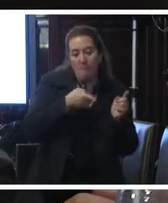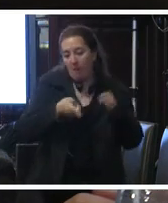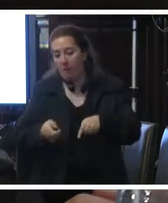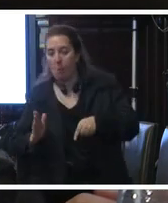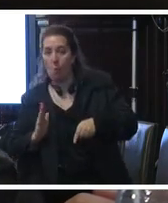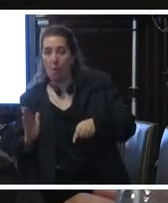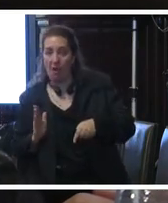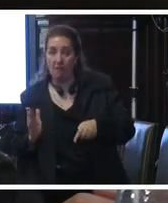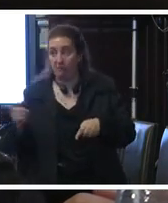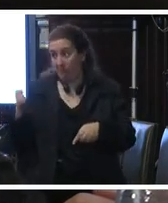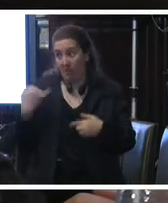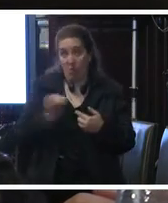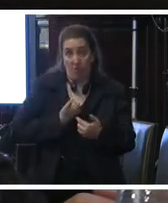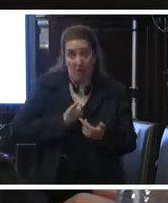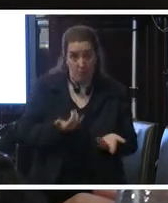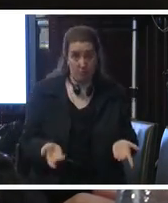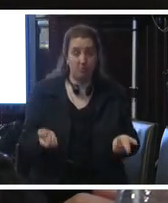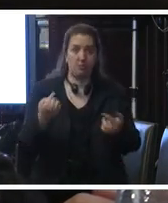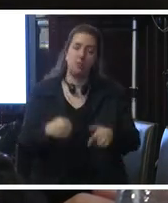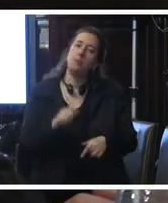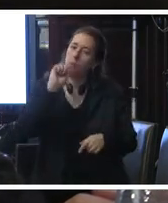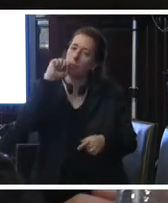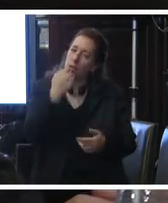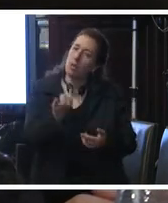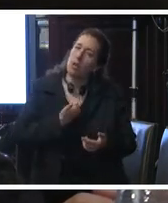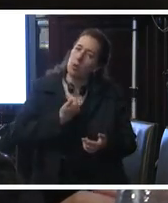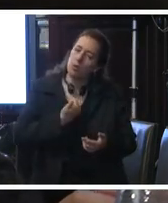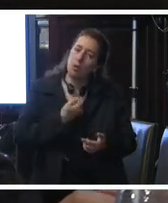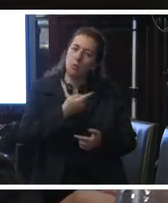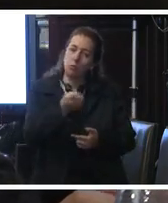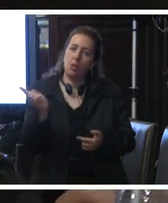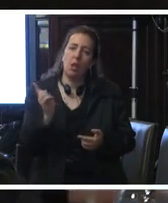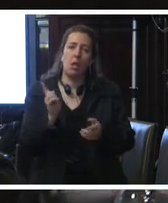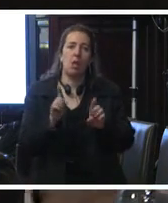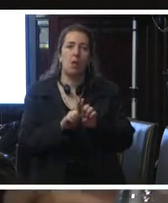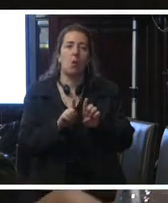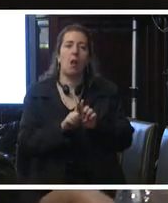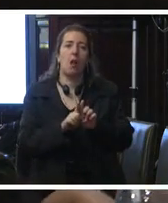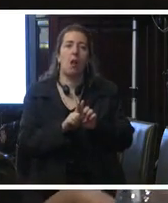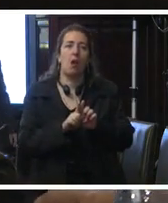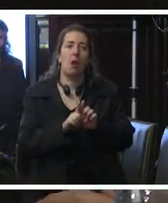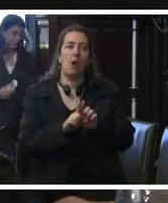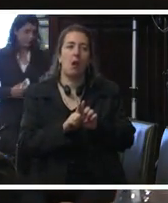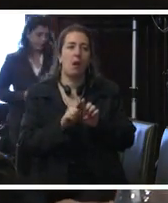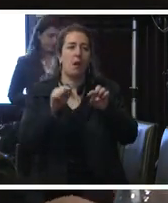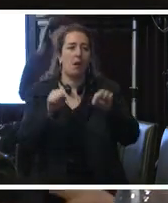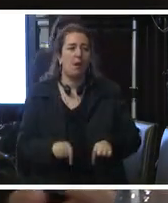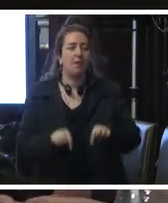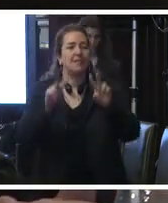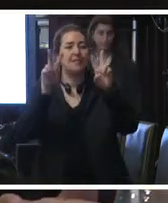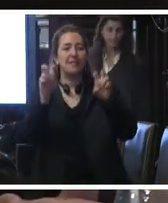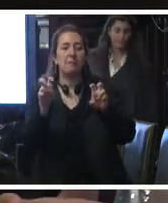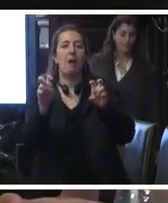esta audiencia y sobre lo que también me gustaría escuchar de ustedes, al igual que sobre esta cuestión de